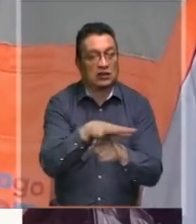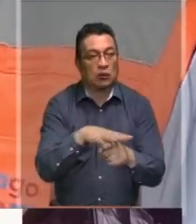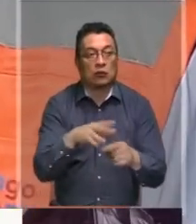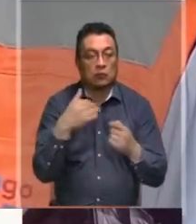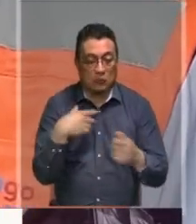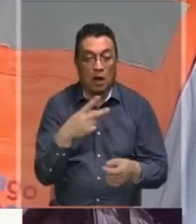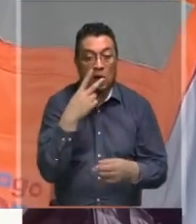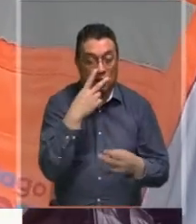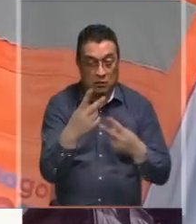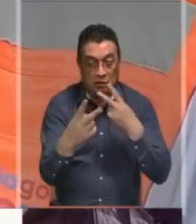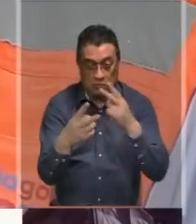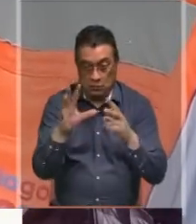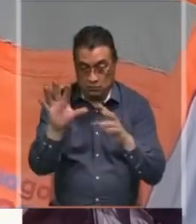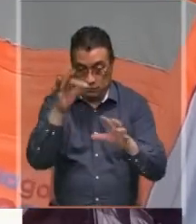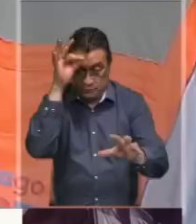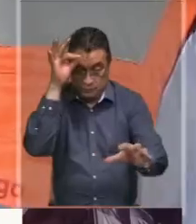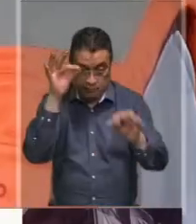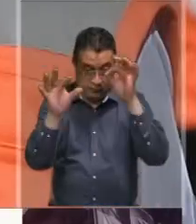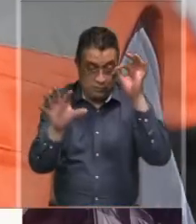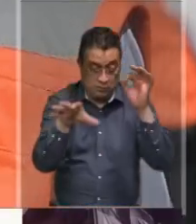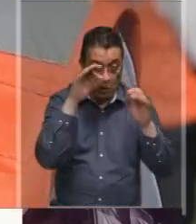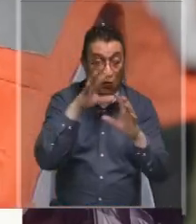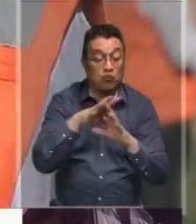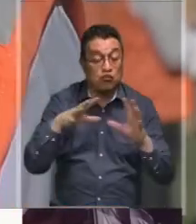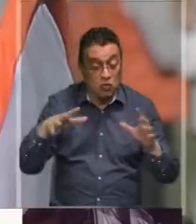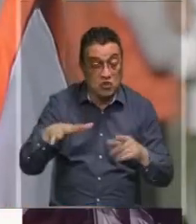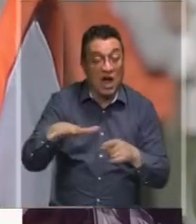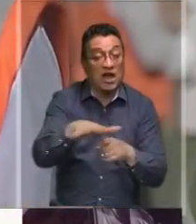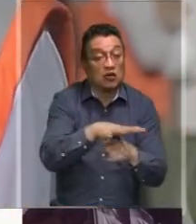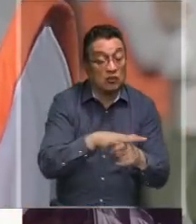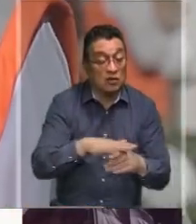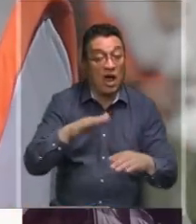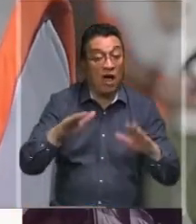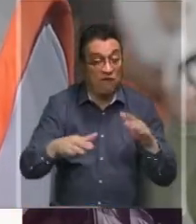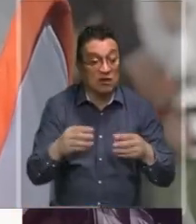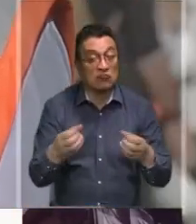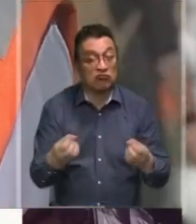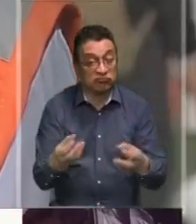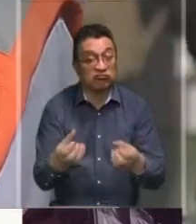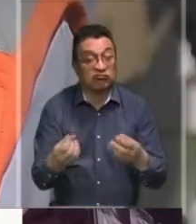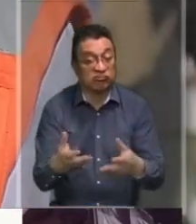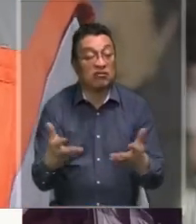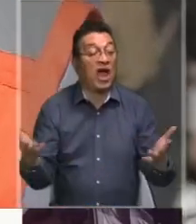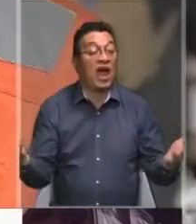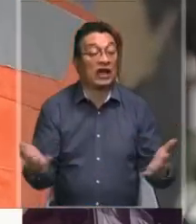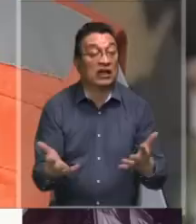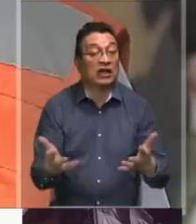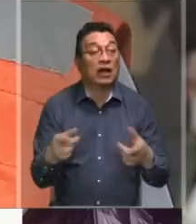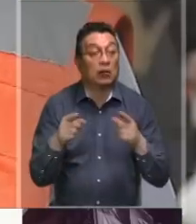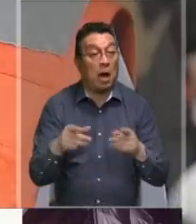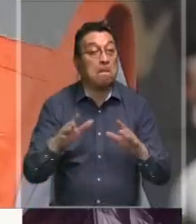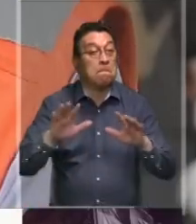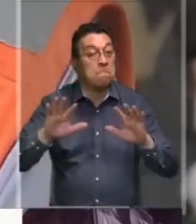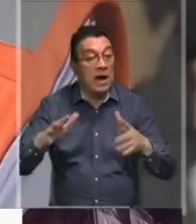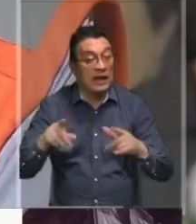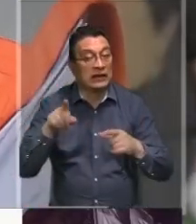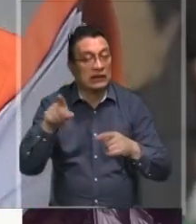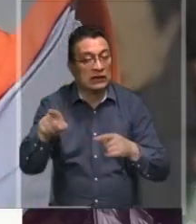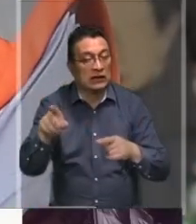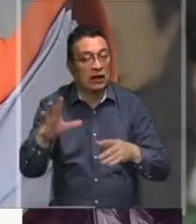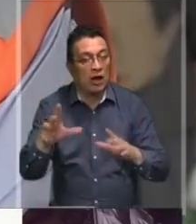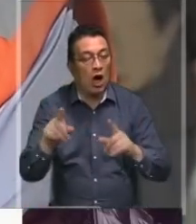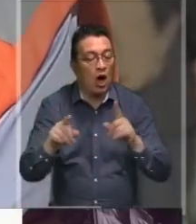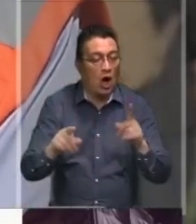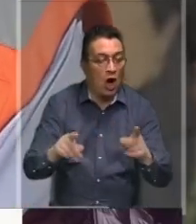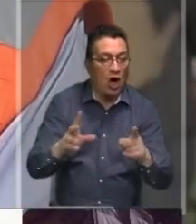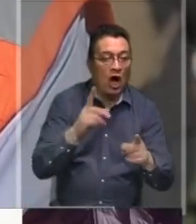vamos encontrando con muchas situaciones que a veces se van produciendo producto de en que parece que es esta persona, pero